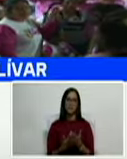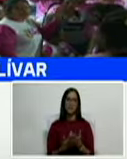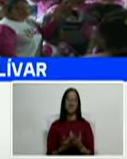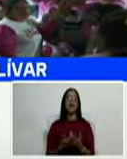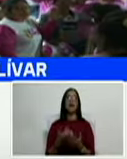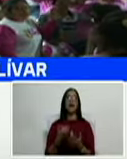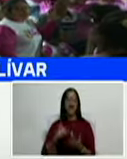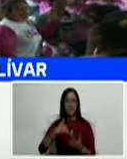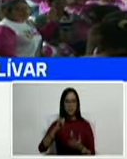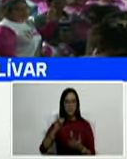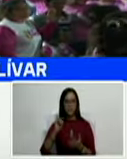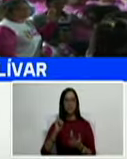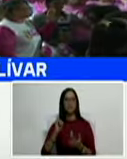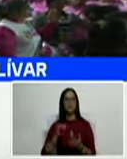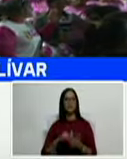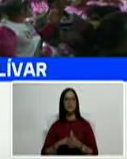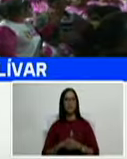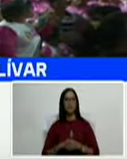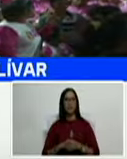hayamos